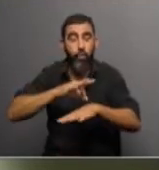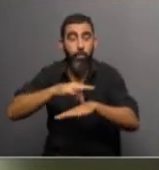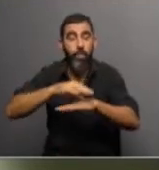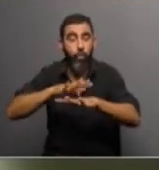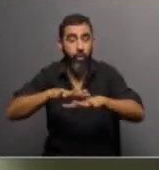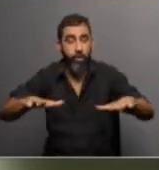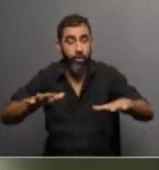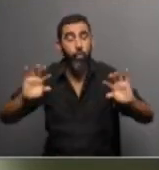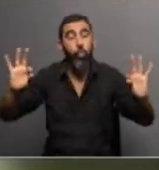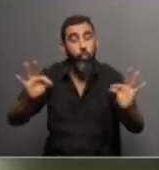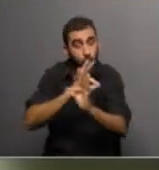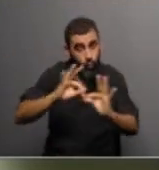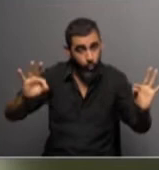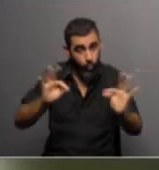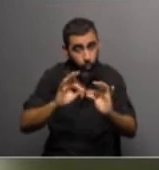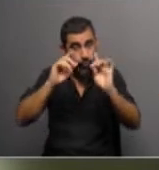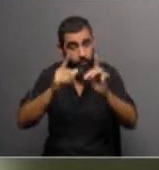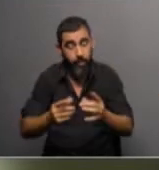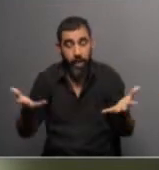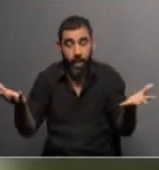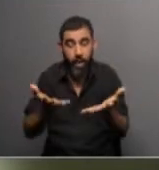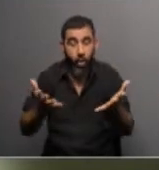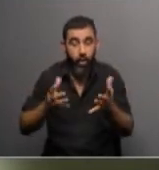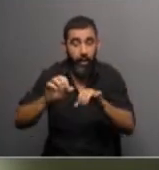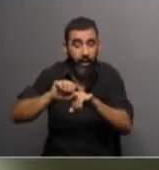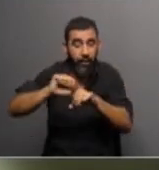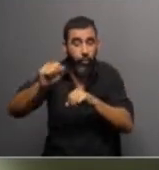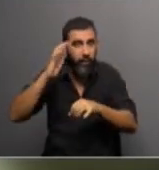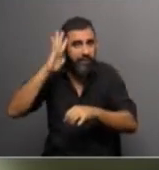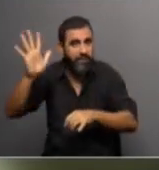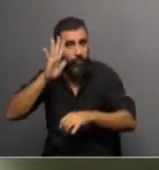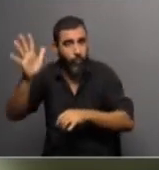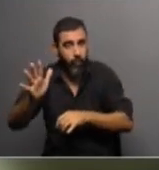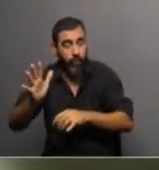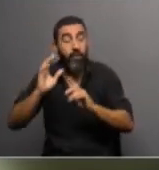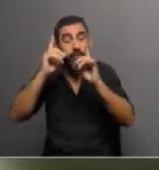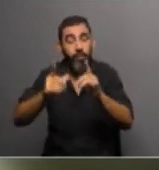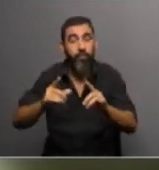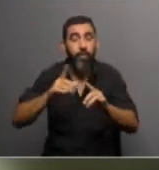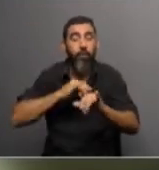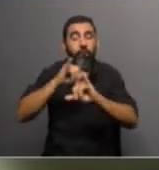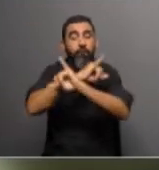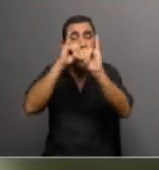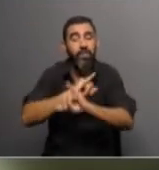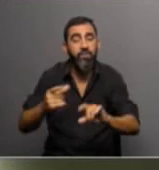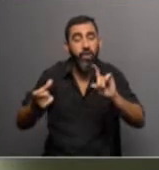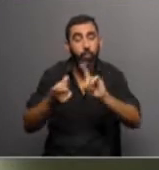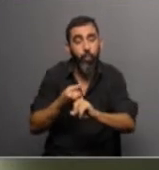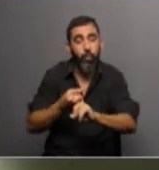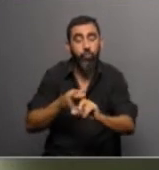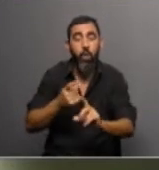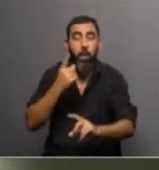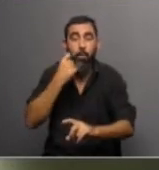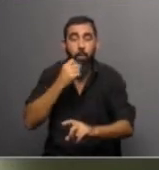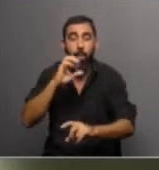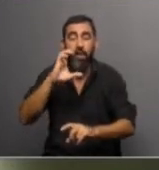soy músico, ahora me estoy doctorando en psicología, soy feliz esposo de Alejandra y padre de